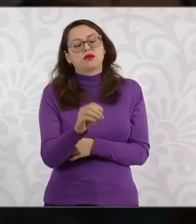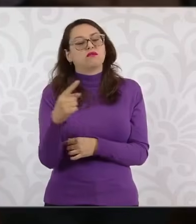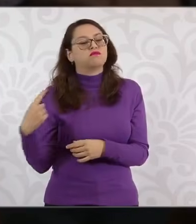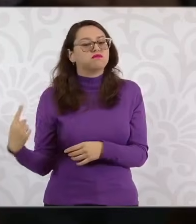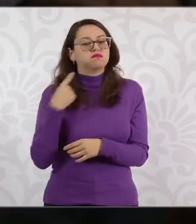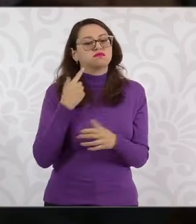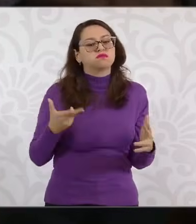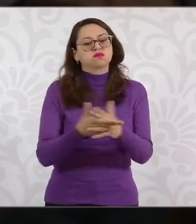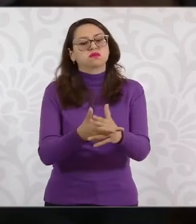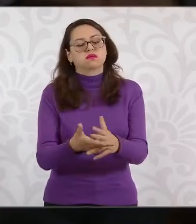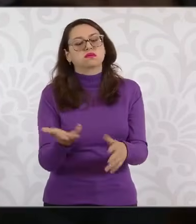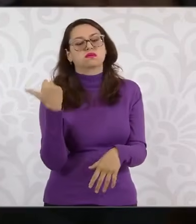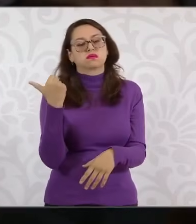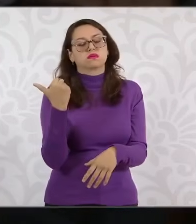asesinado